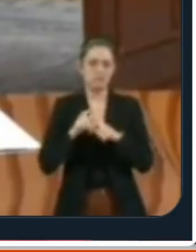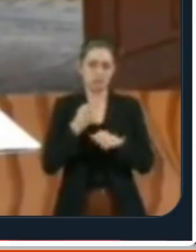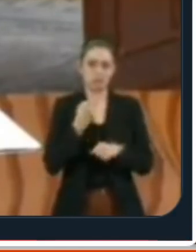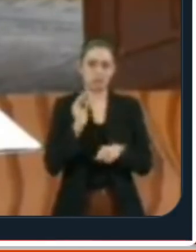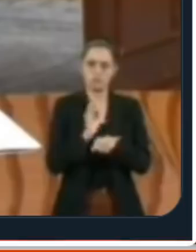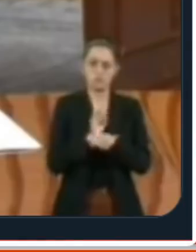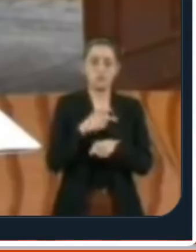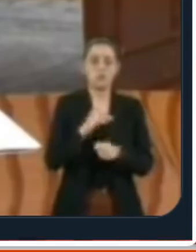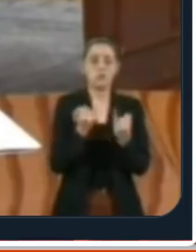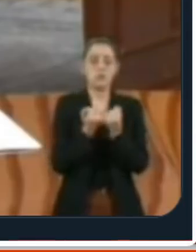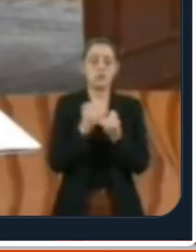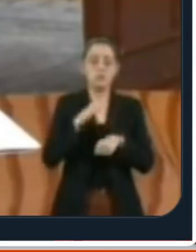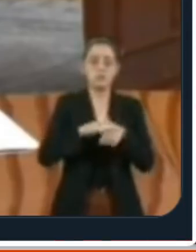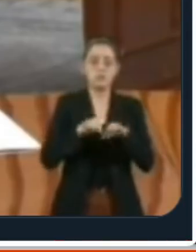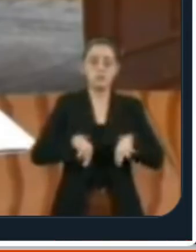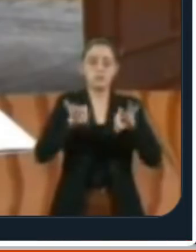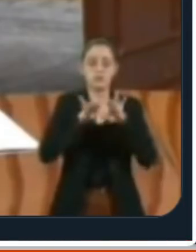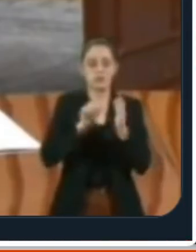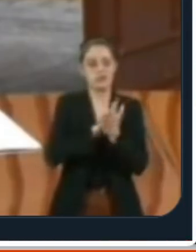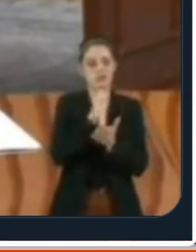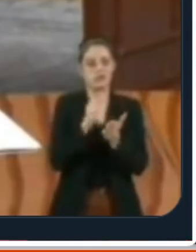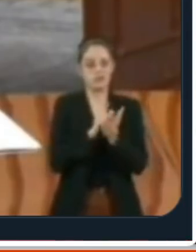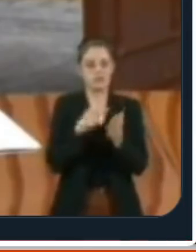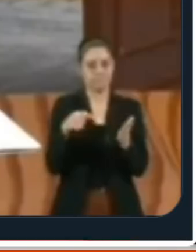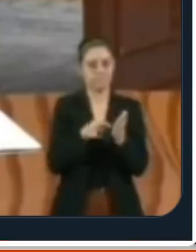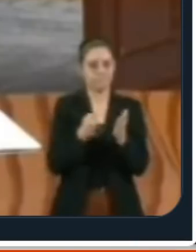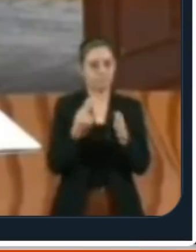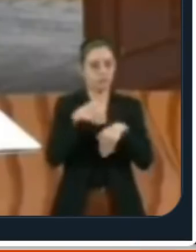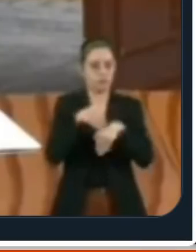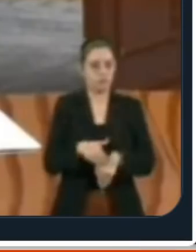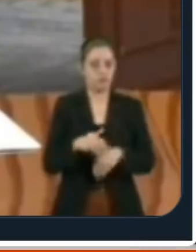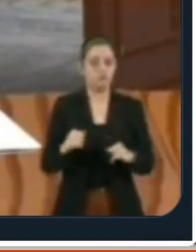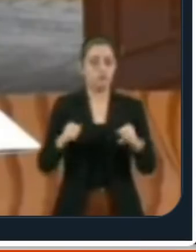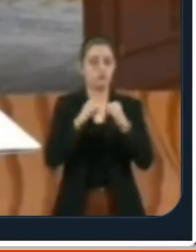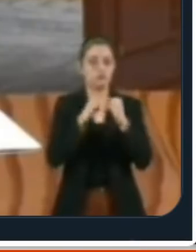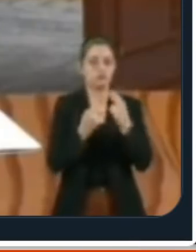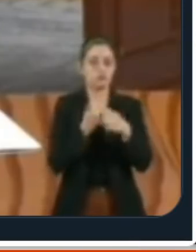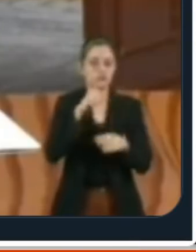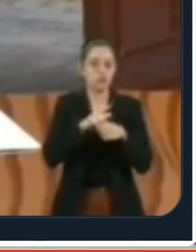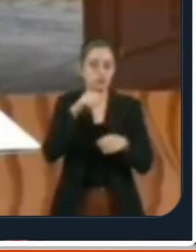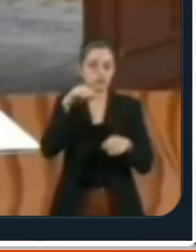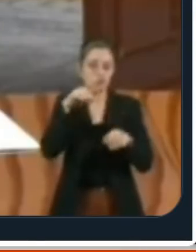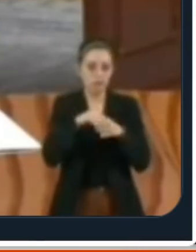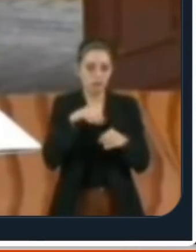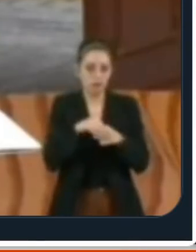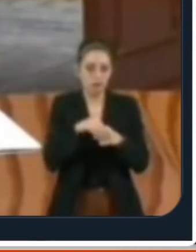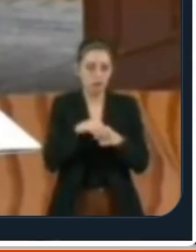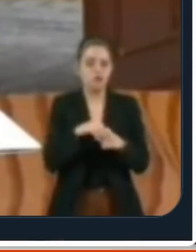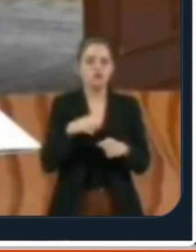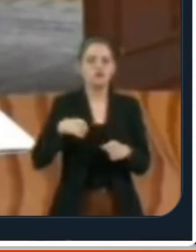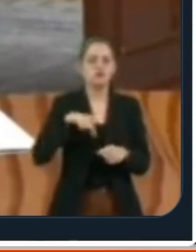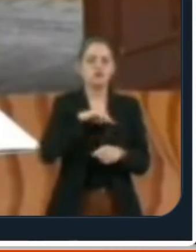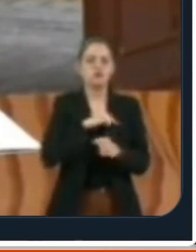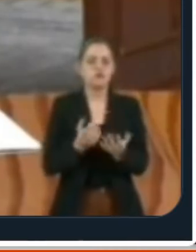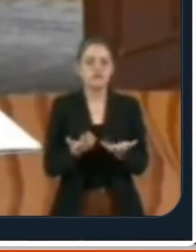electorales vigentes. Al Instituto Nacional Electoral, simple y sencillamente, le estamos